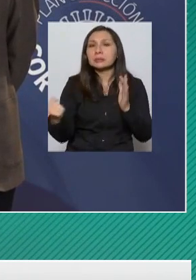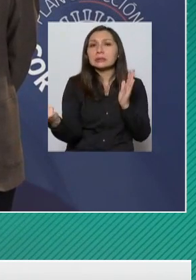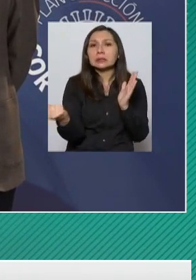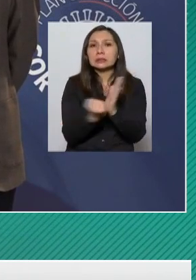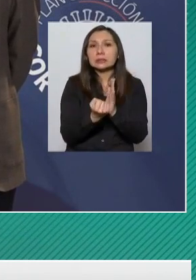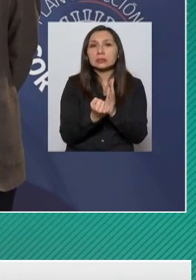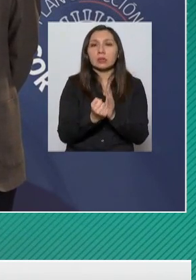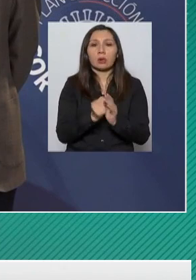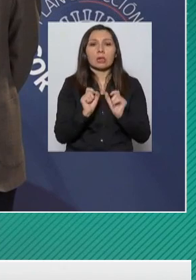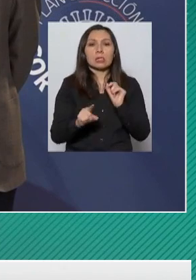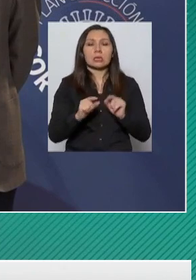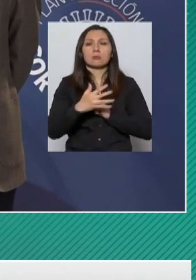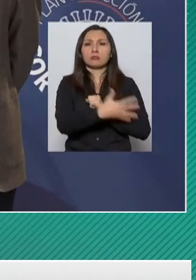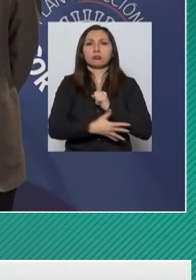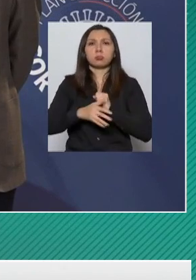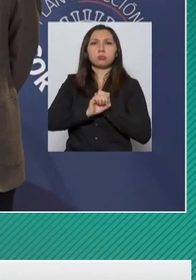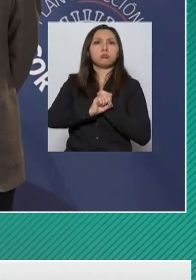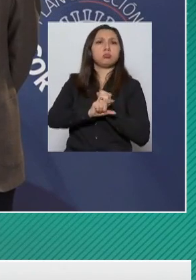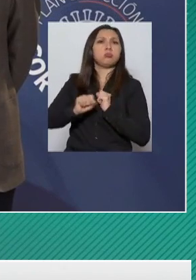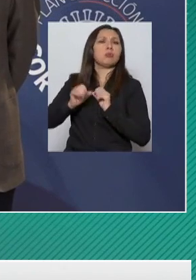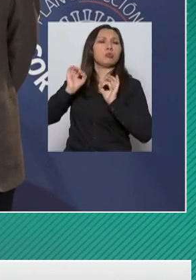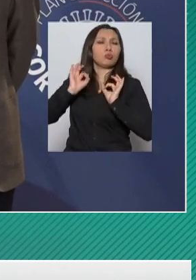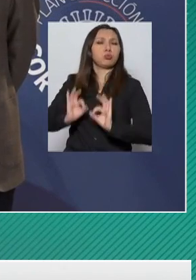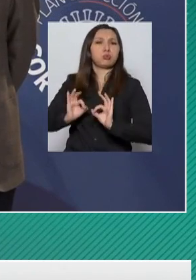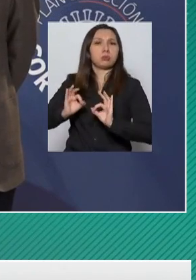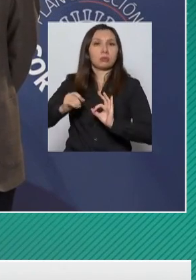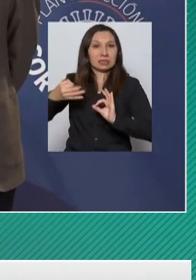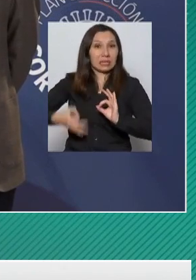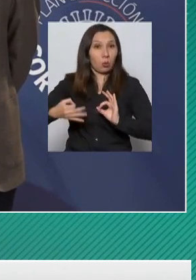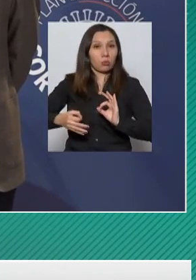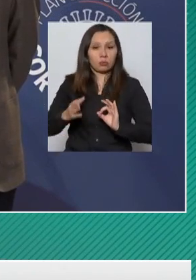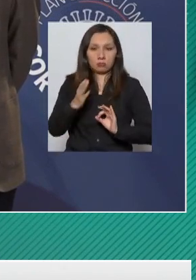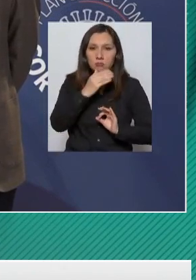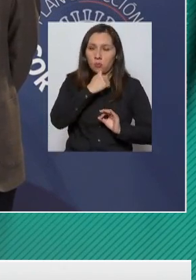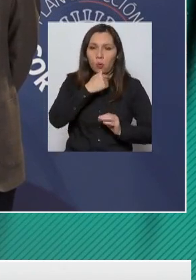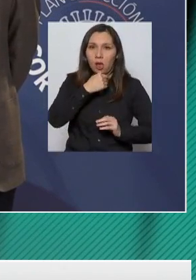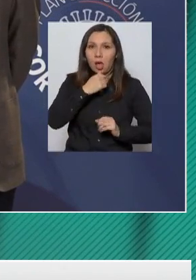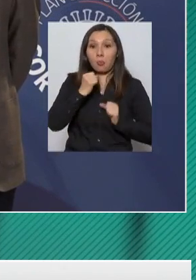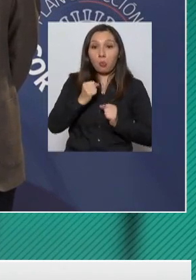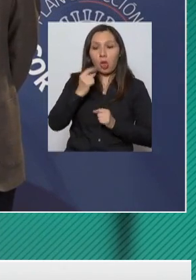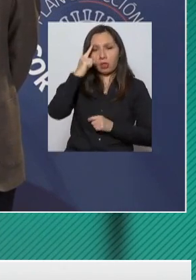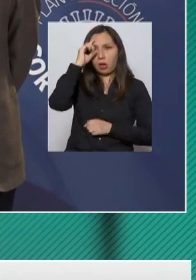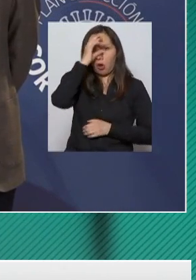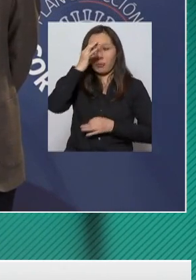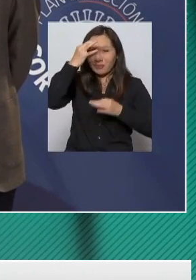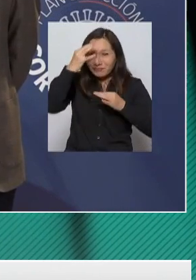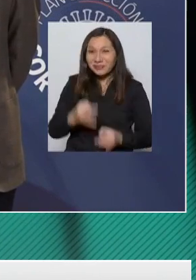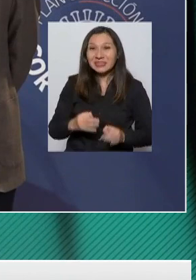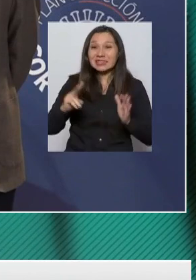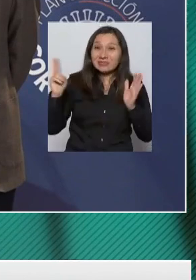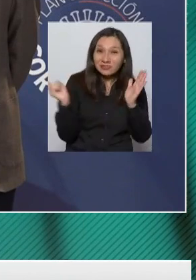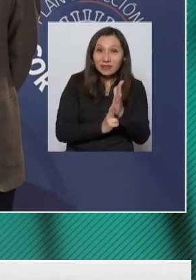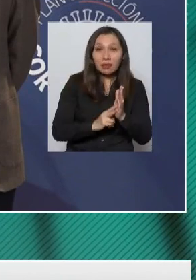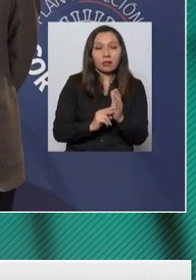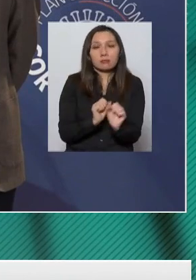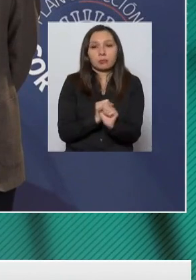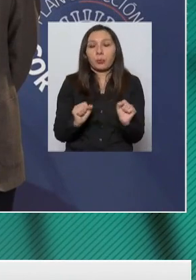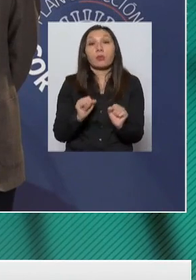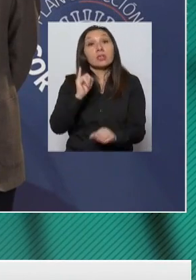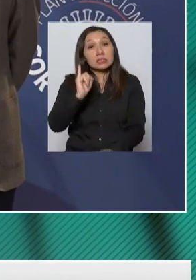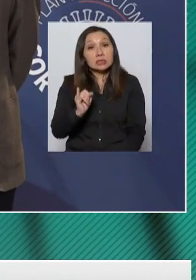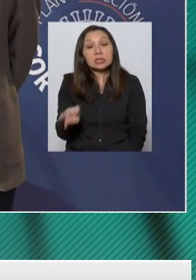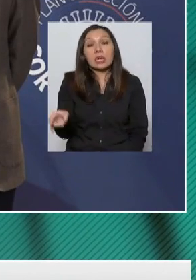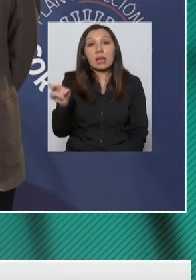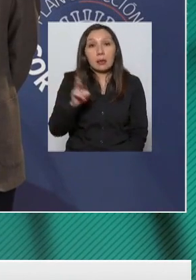de inmunidad segura porque porque no están en elementos de juicio para garantizar eso lo que sí